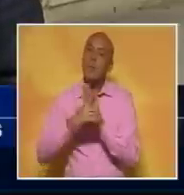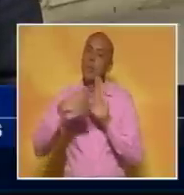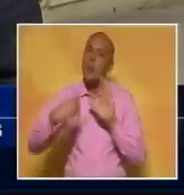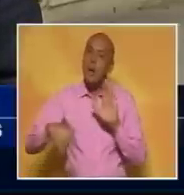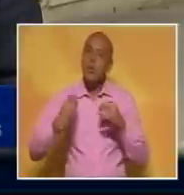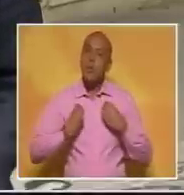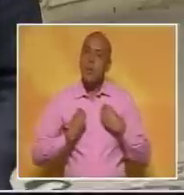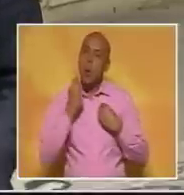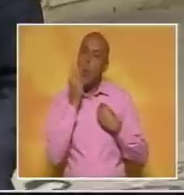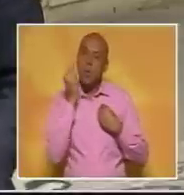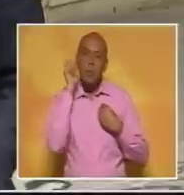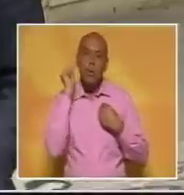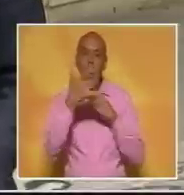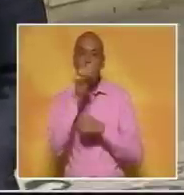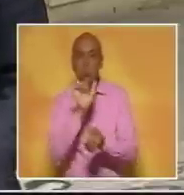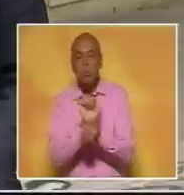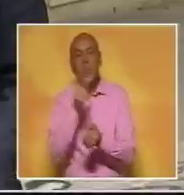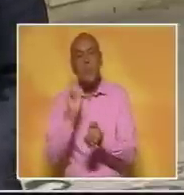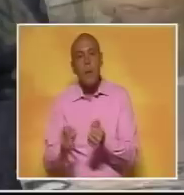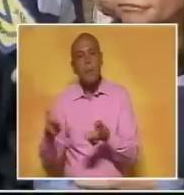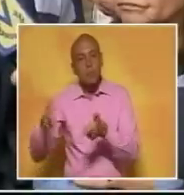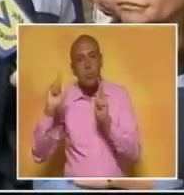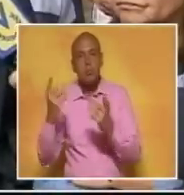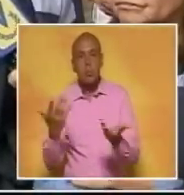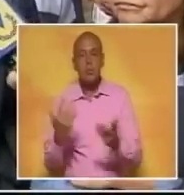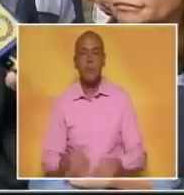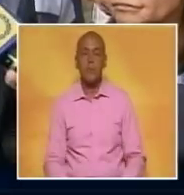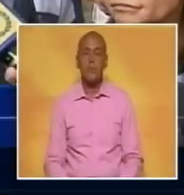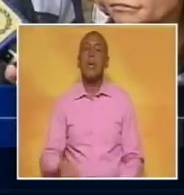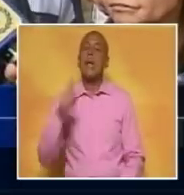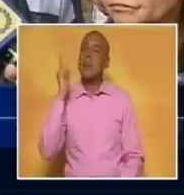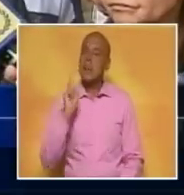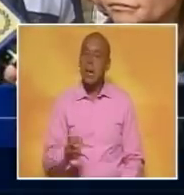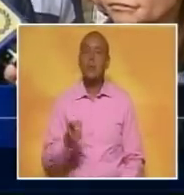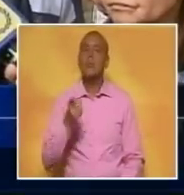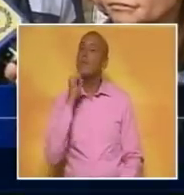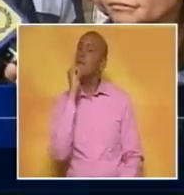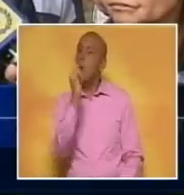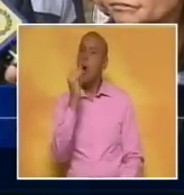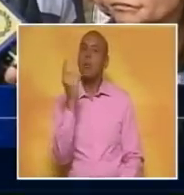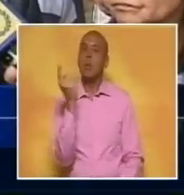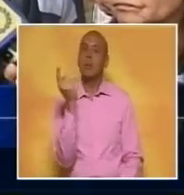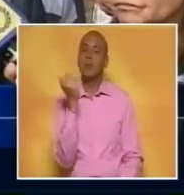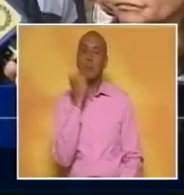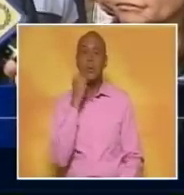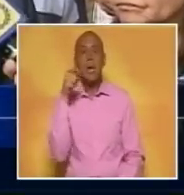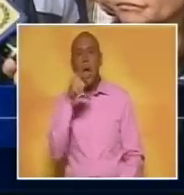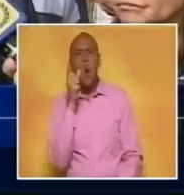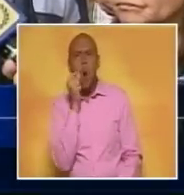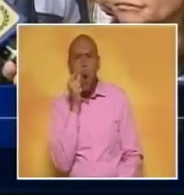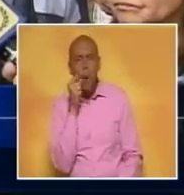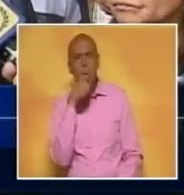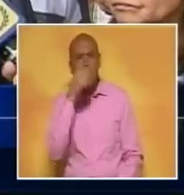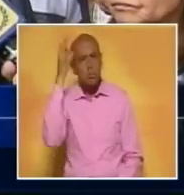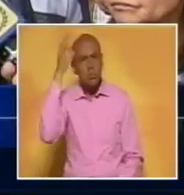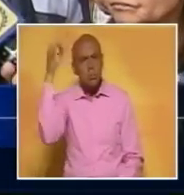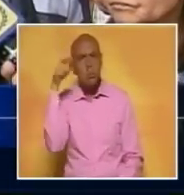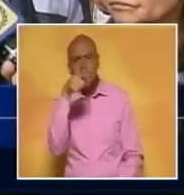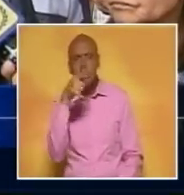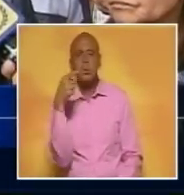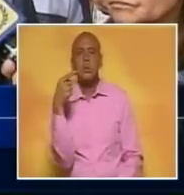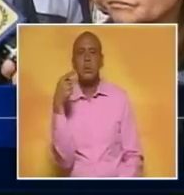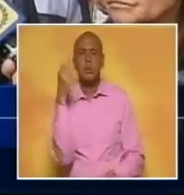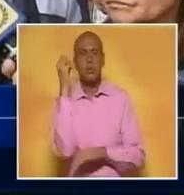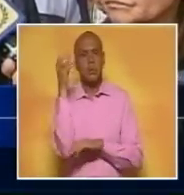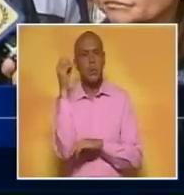los privados de libertad en el país. Sí se lucha, sí se denuncia lo que él lleva hoy su lucha dentro del Consejo Municipal